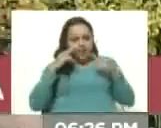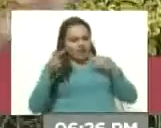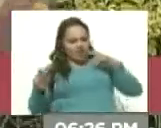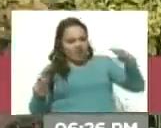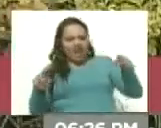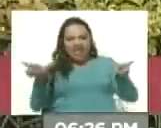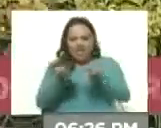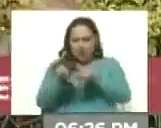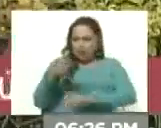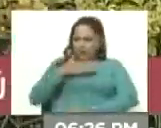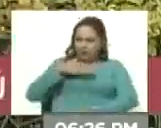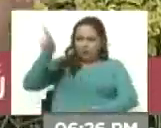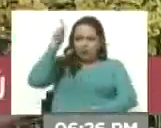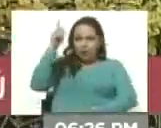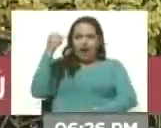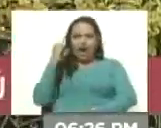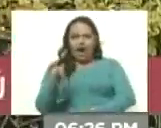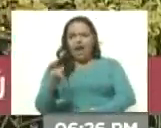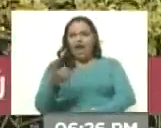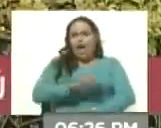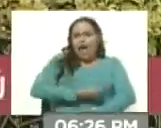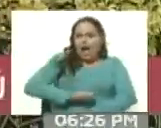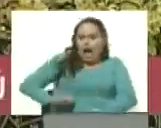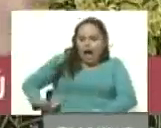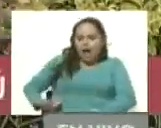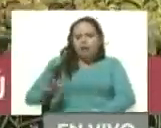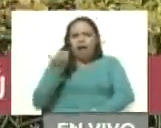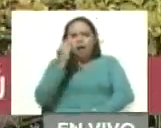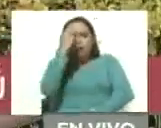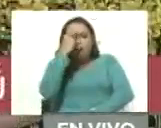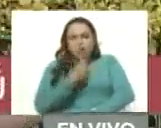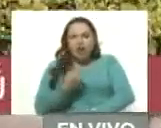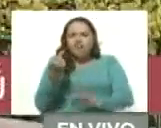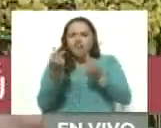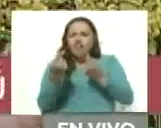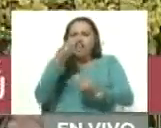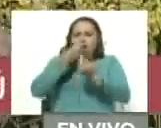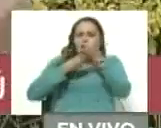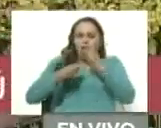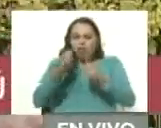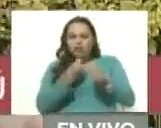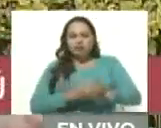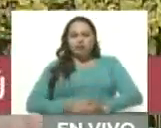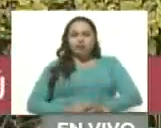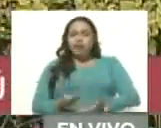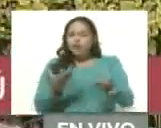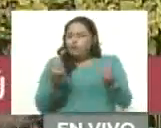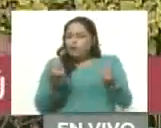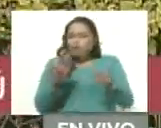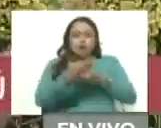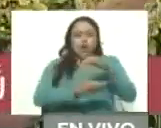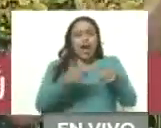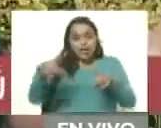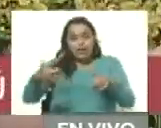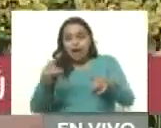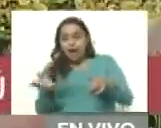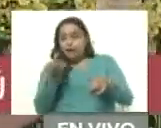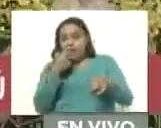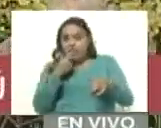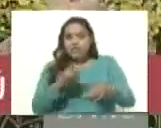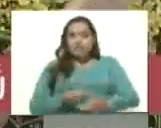hambre y miseria hay desnutrición en medio de problemas aquí tienen medicina con